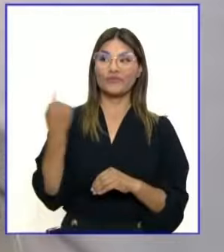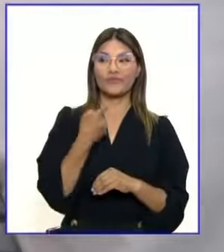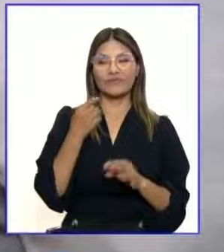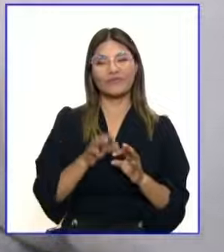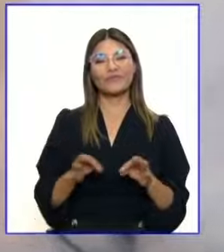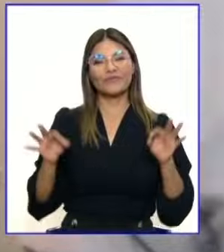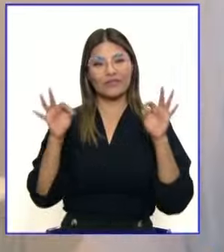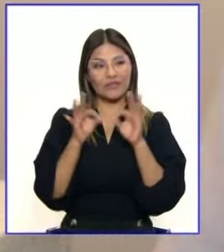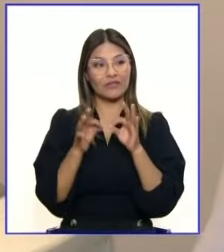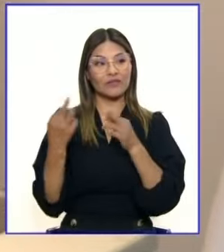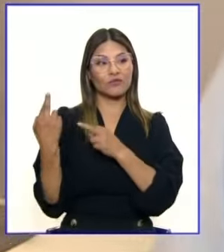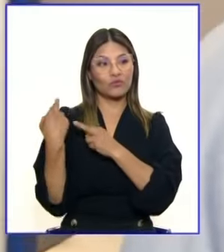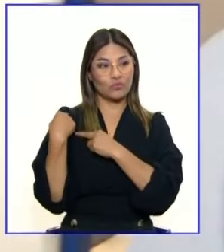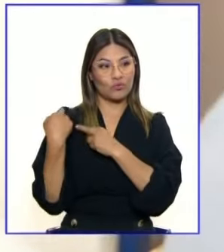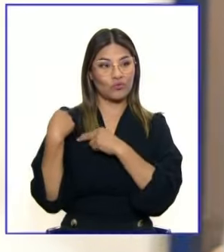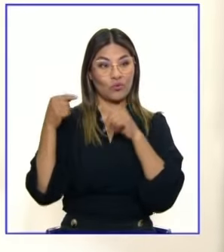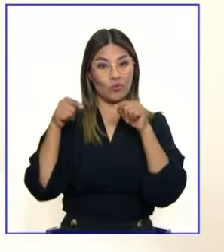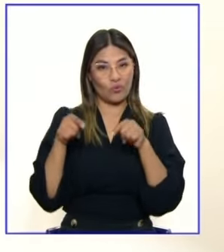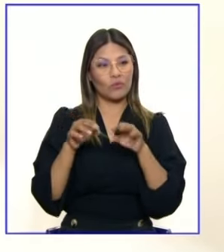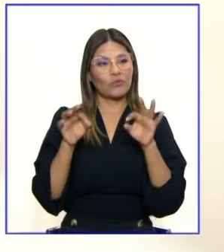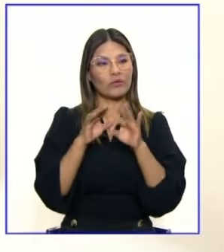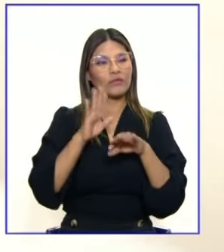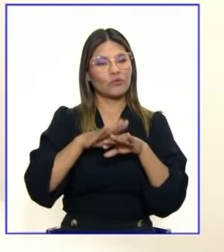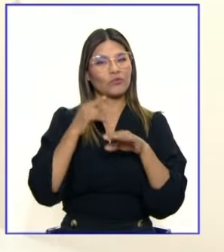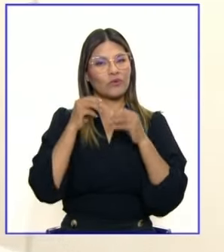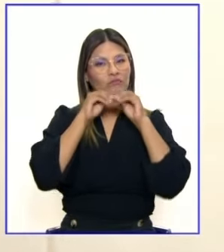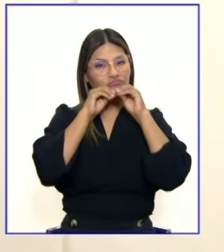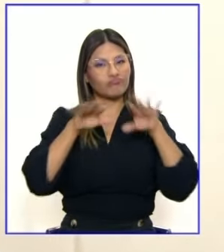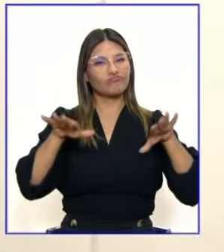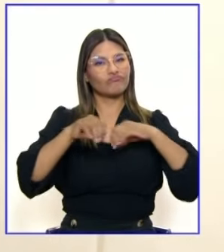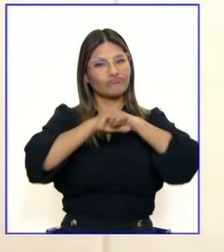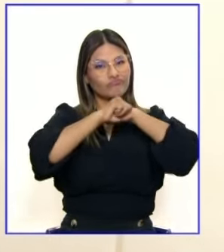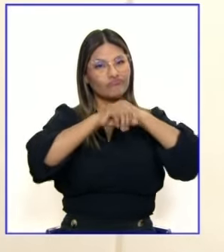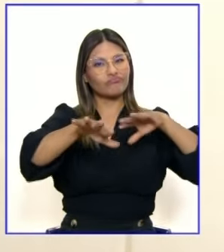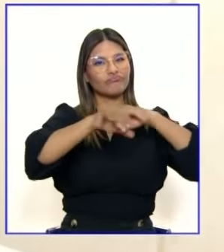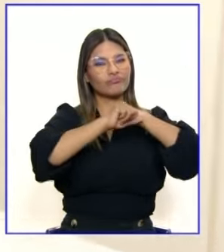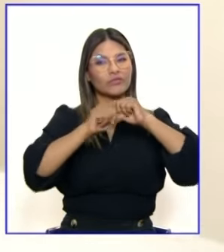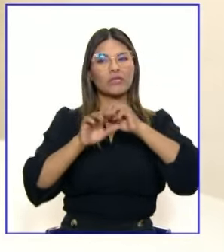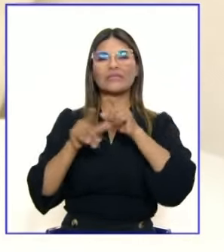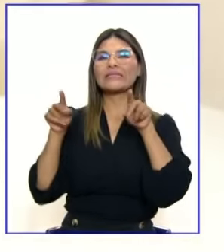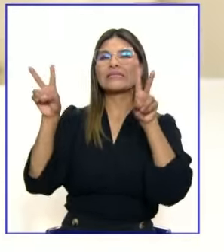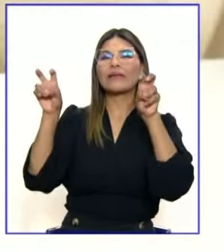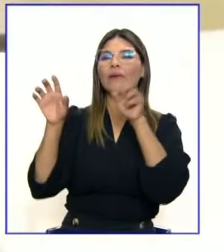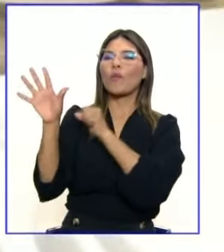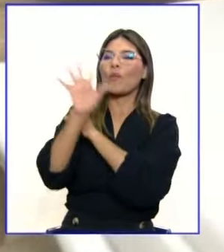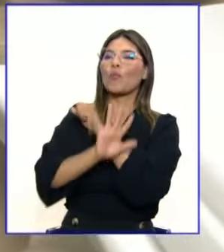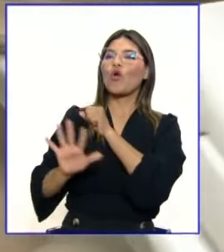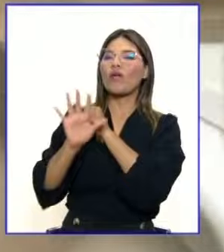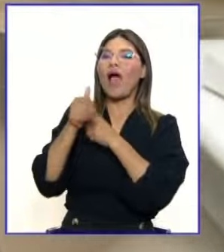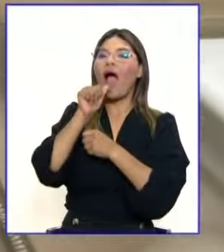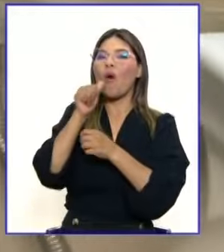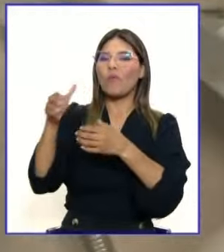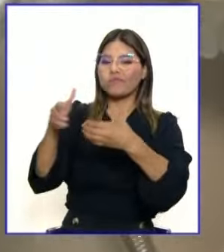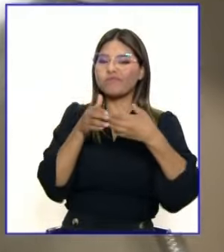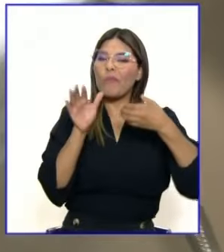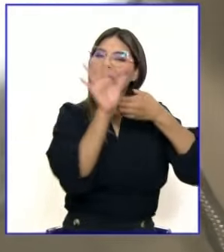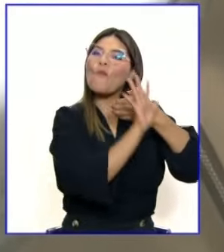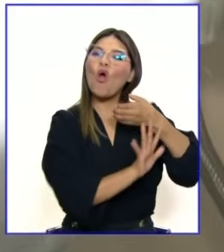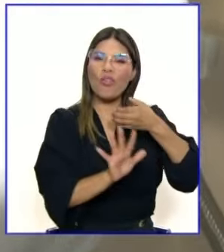lo importante del trabajo que hacemos en CEDAPAL, nosotros tenemos una campaña muy importante que se llama Protectores del Agua. Lo que buscamos